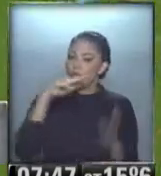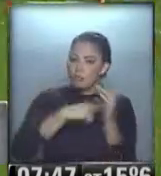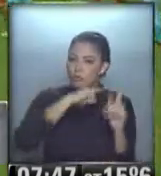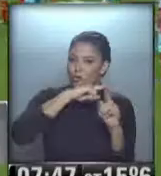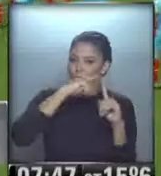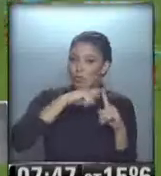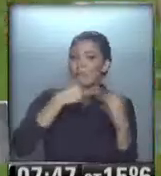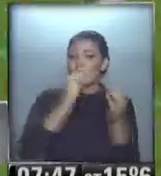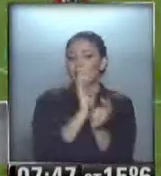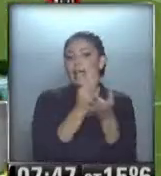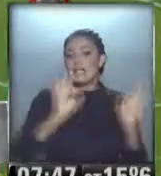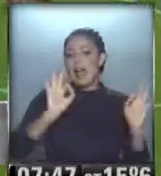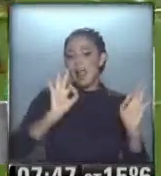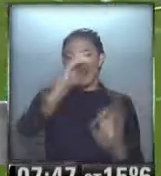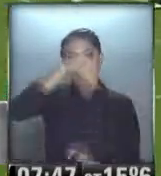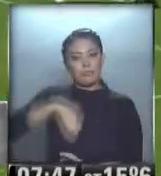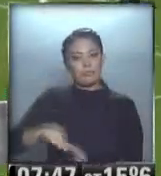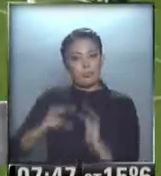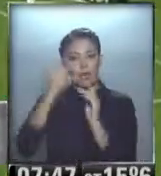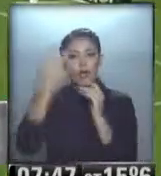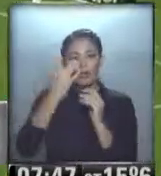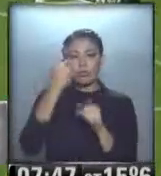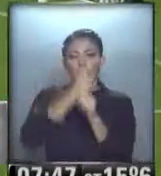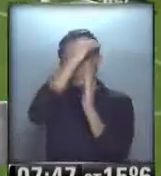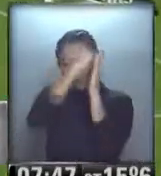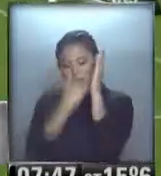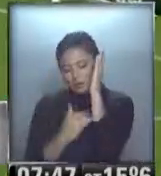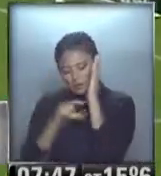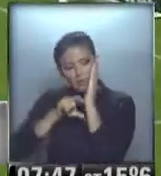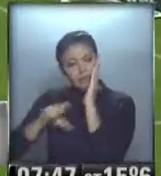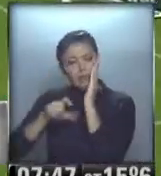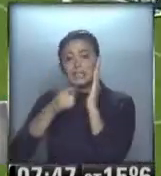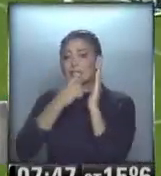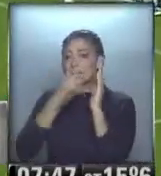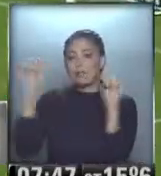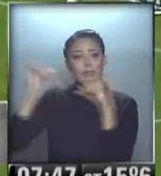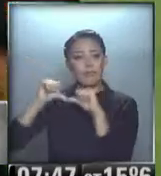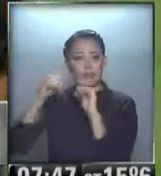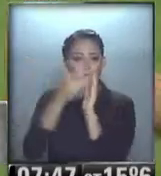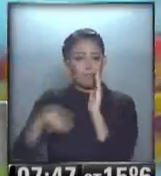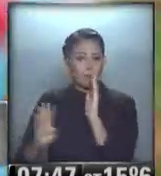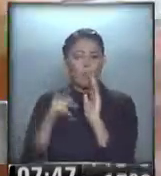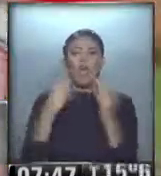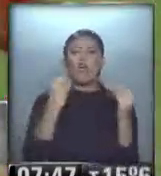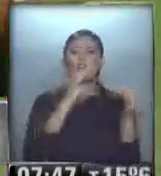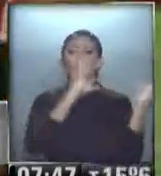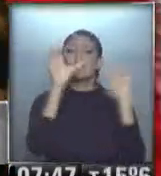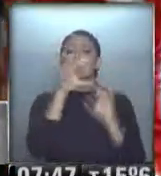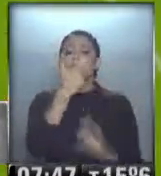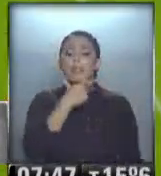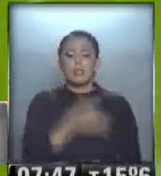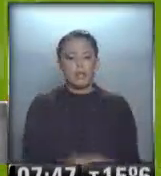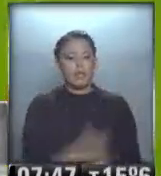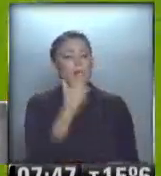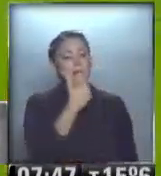obviamente, para escaparle a la zona baja de la tabla y no descender de categoría. ¿Cómo va a estar el clima en Mendoza? Mendoza